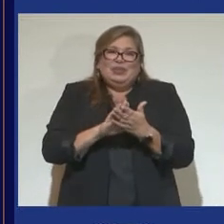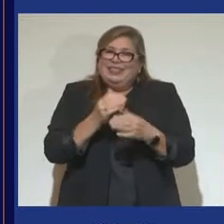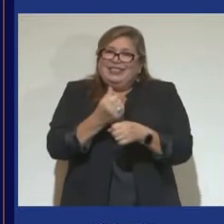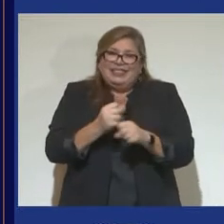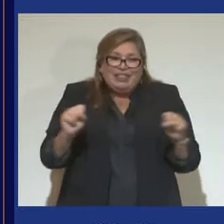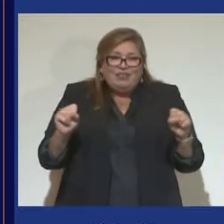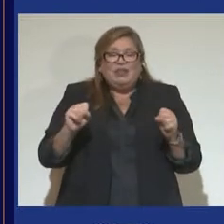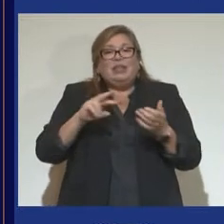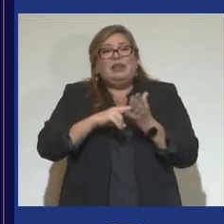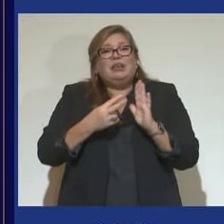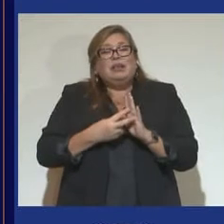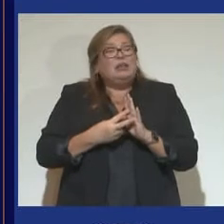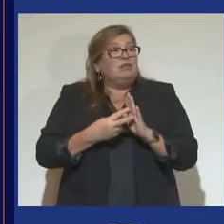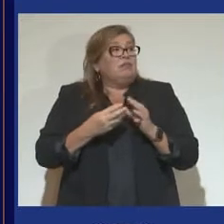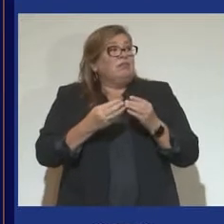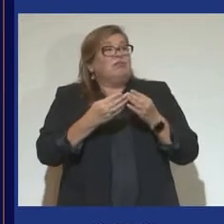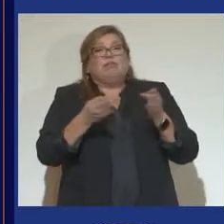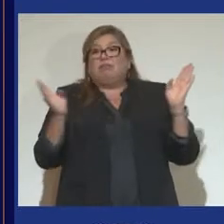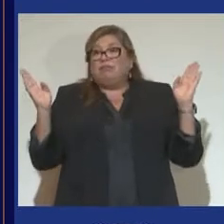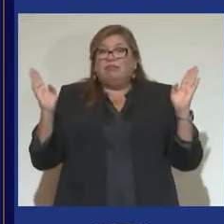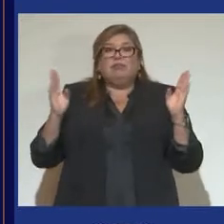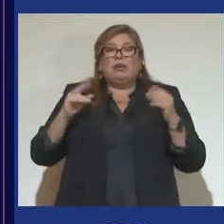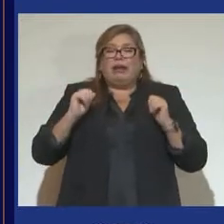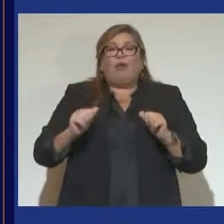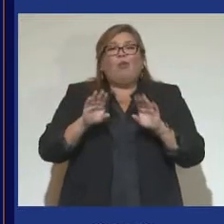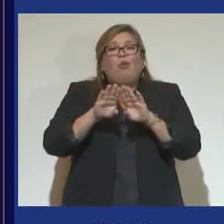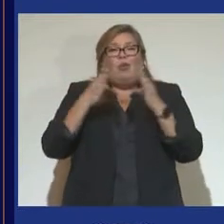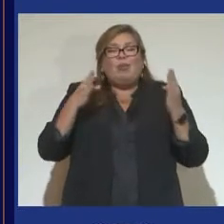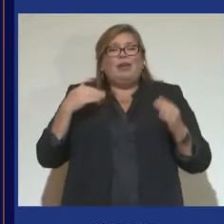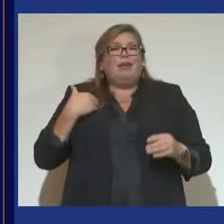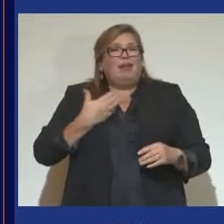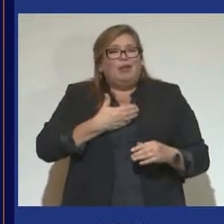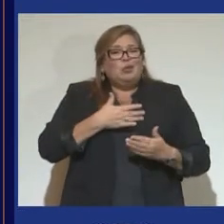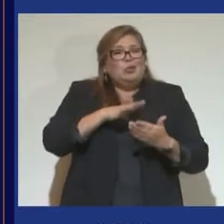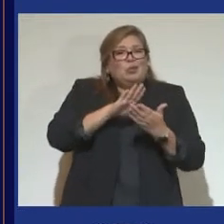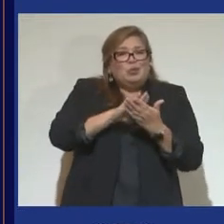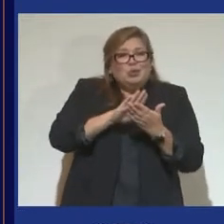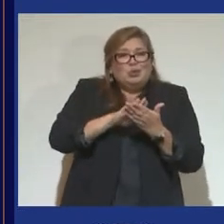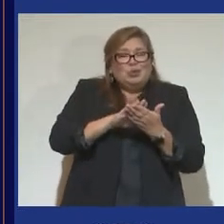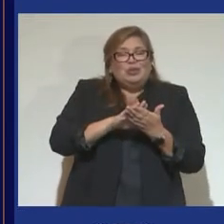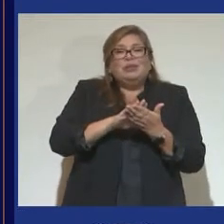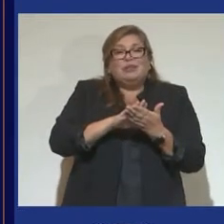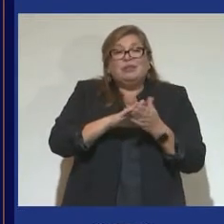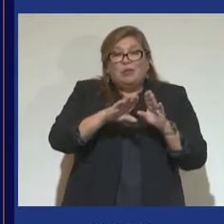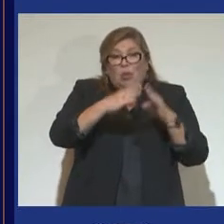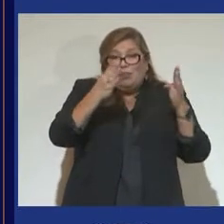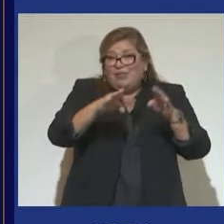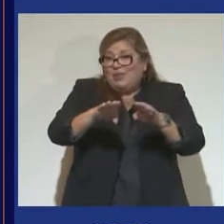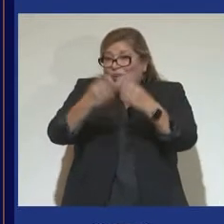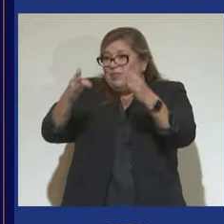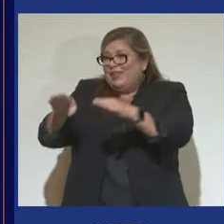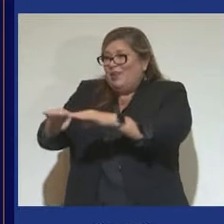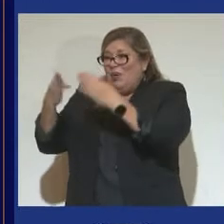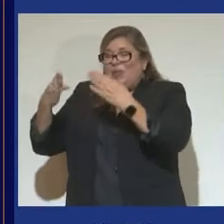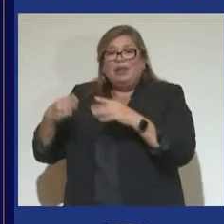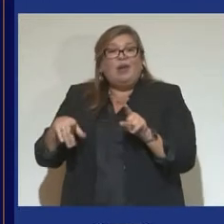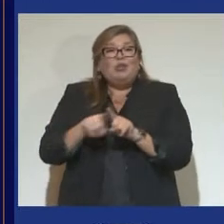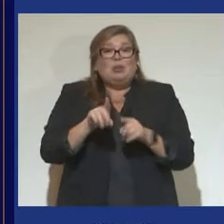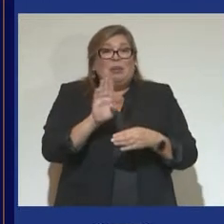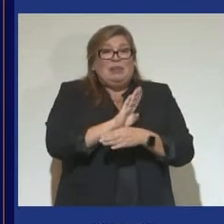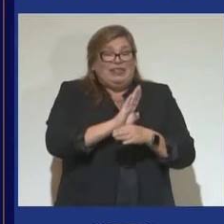de manera segura y resolver de manera más amplia la reapertura de nuestras escuelas pero también reapertura